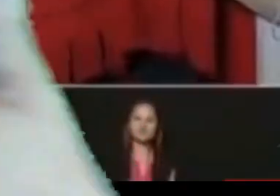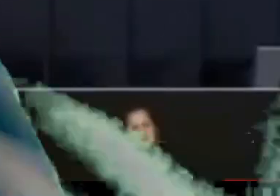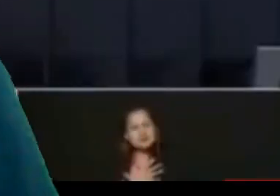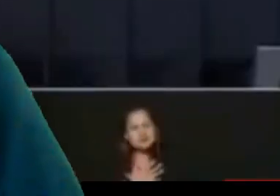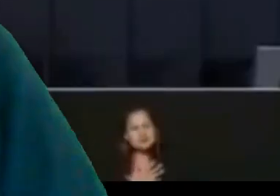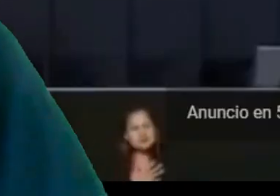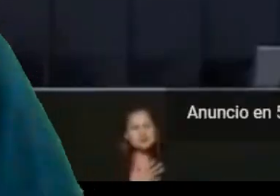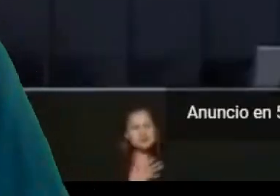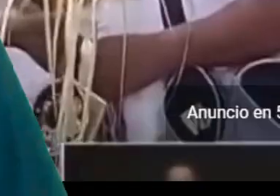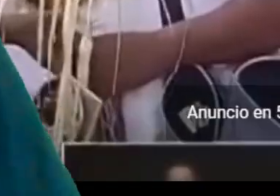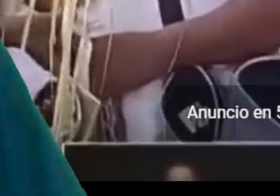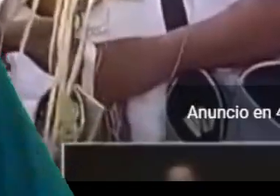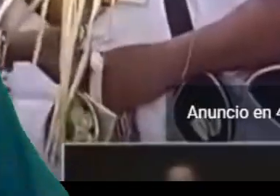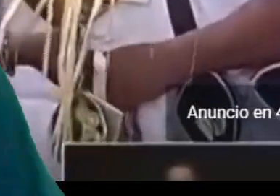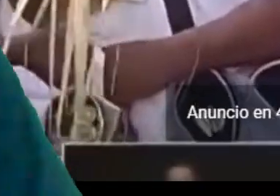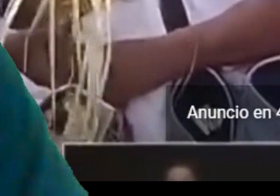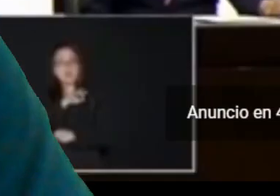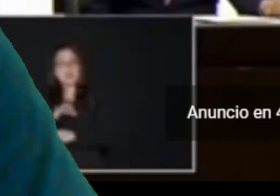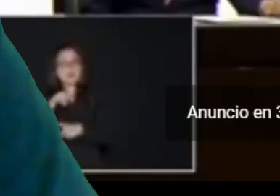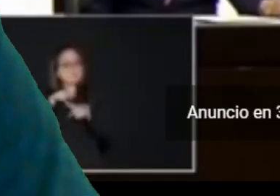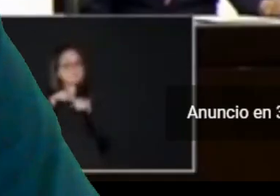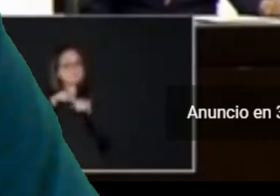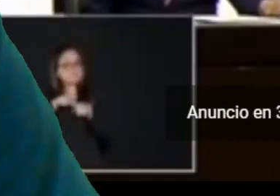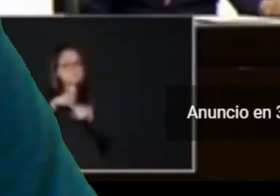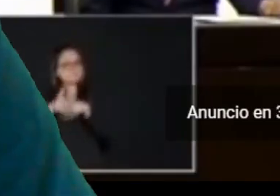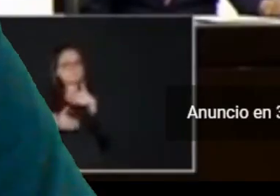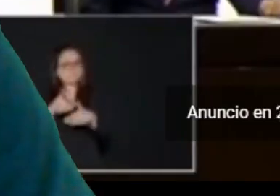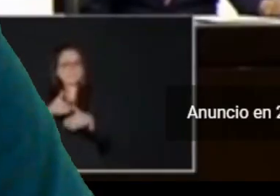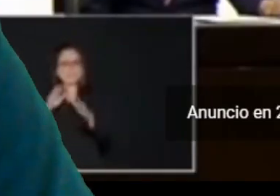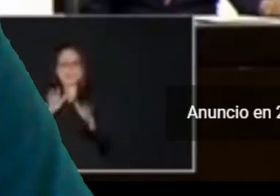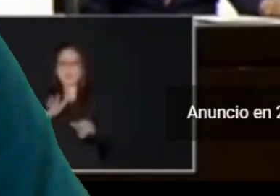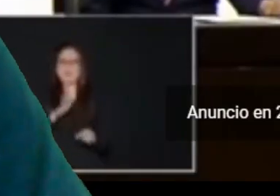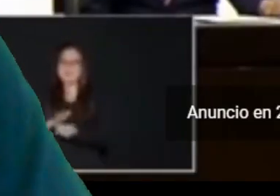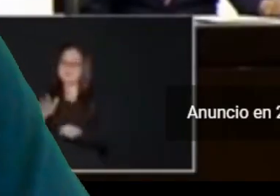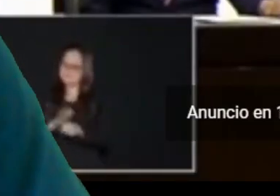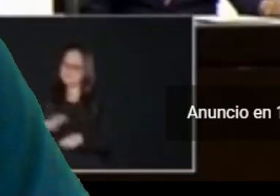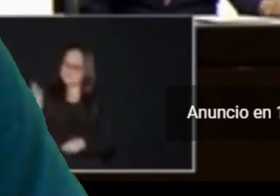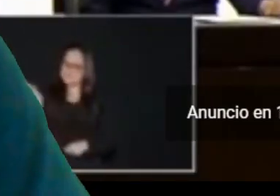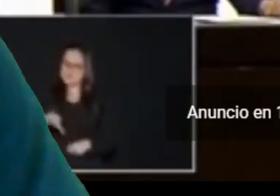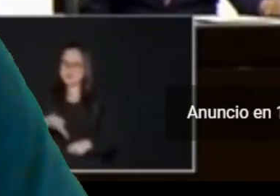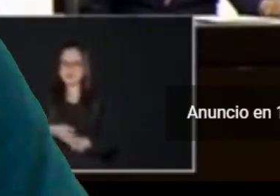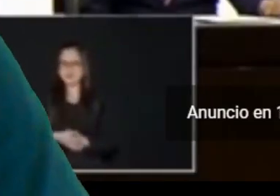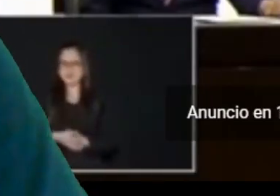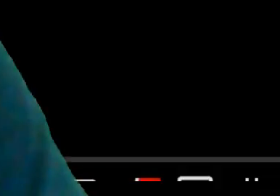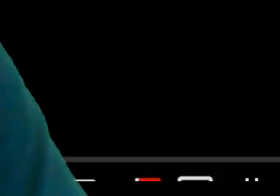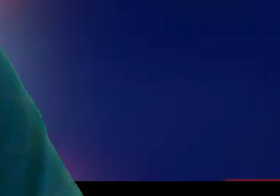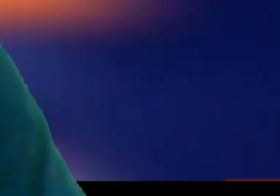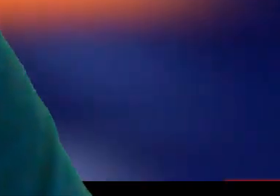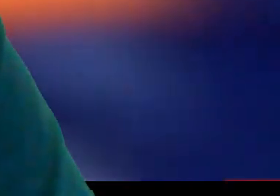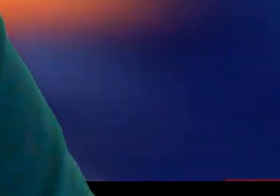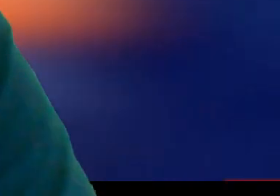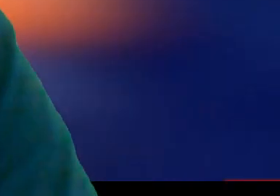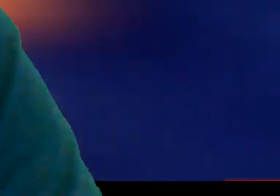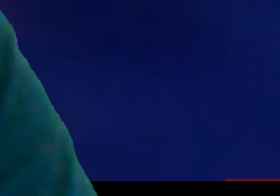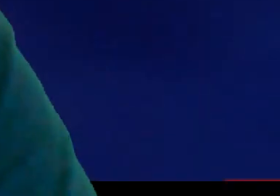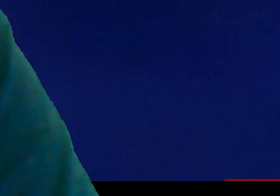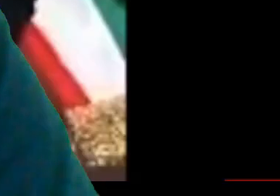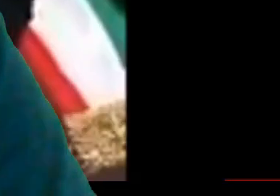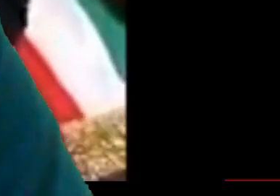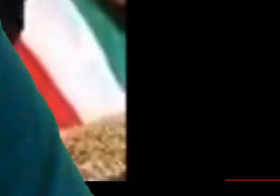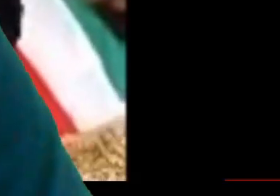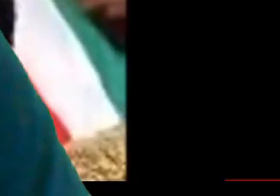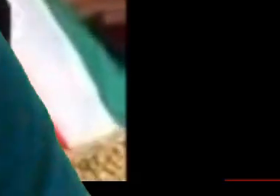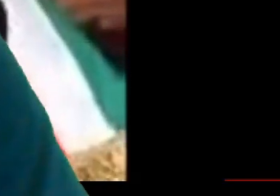en elocuencia, pero de verdad es desesperante escuchar la velocidad